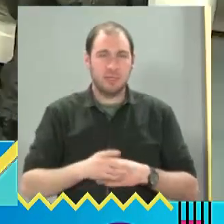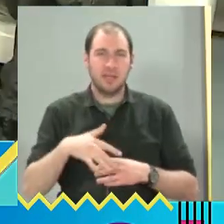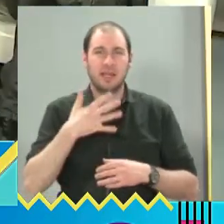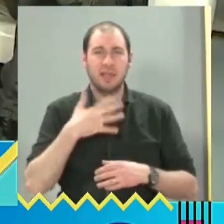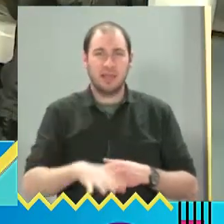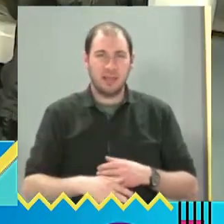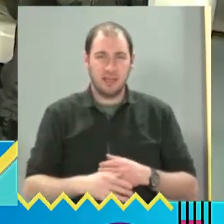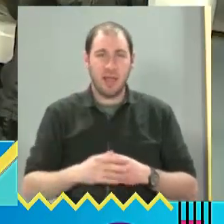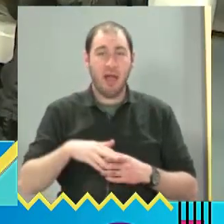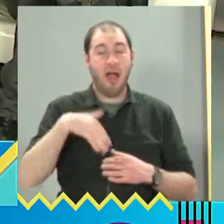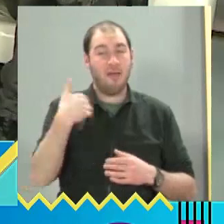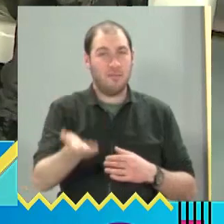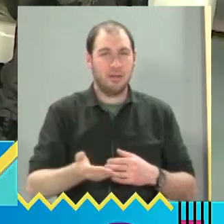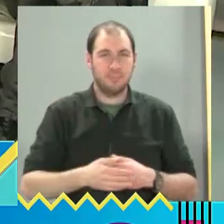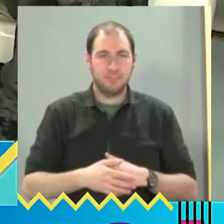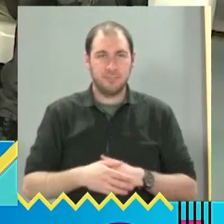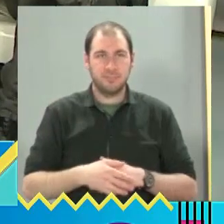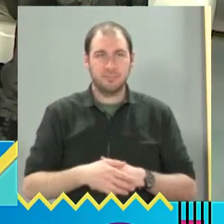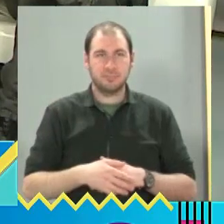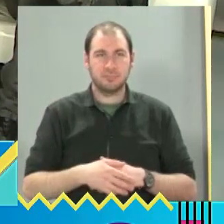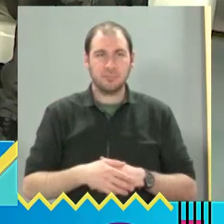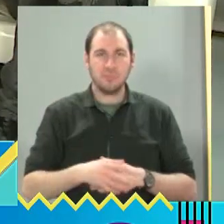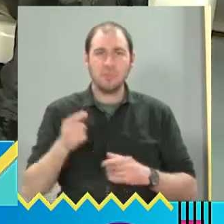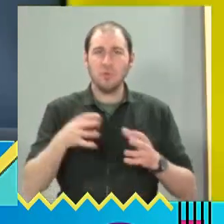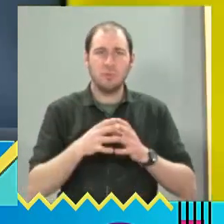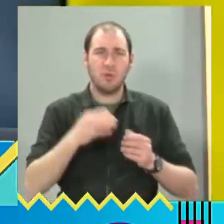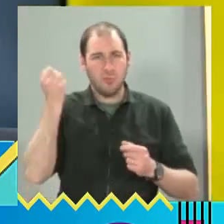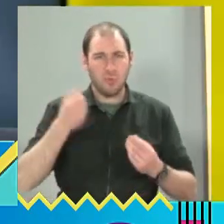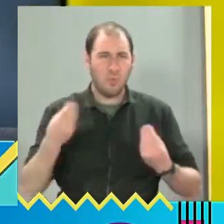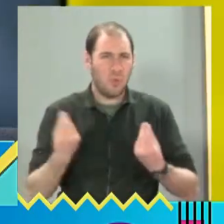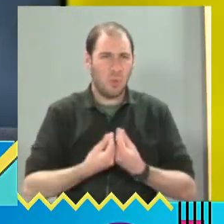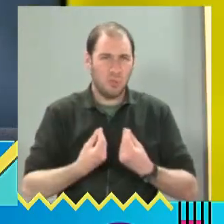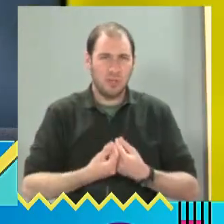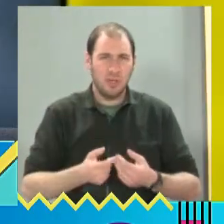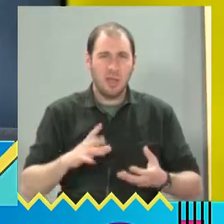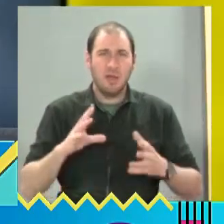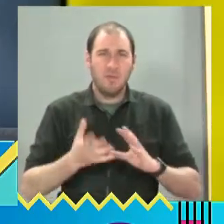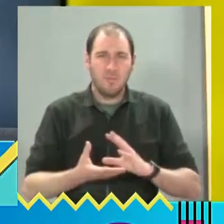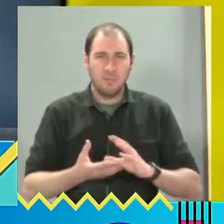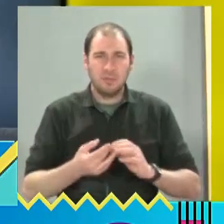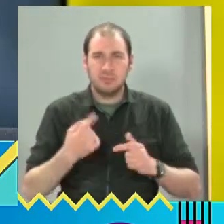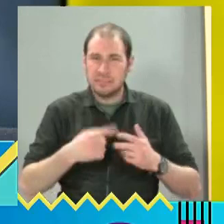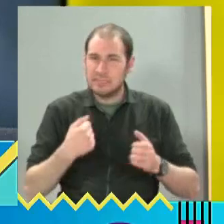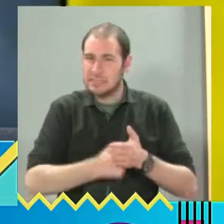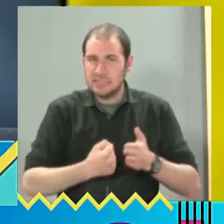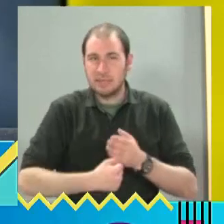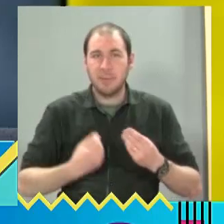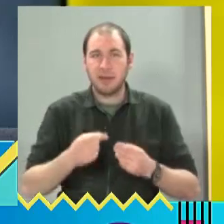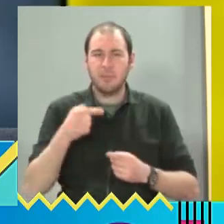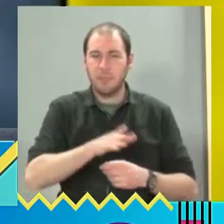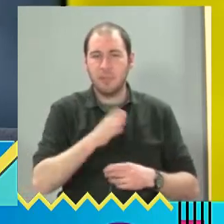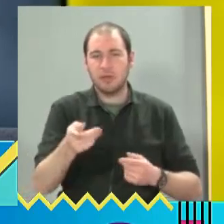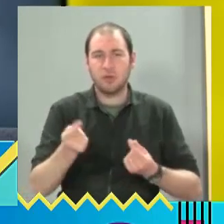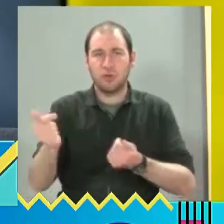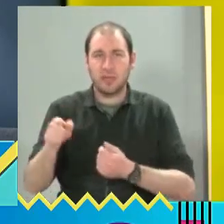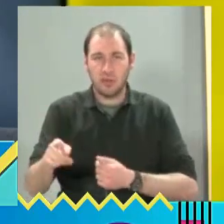entender que allá afuera hay grandes grupos económicos que de alguna manera están haciendo todo lo posible para que vos vayas y le